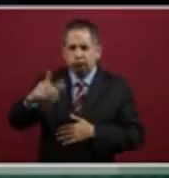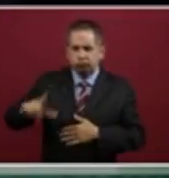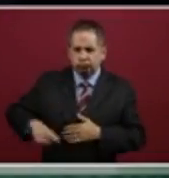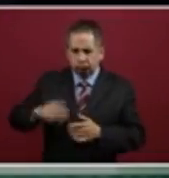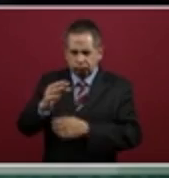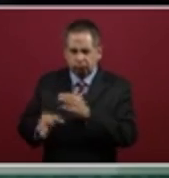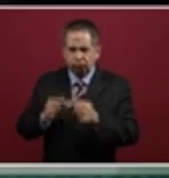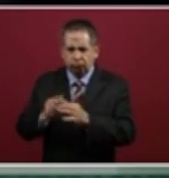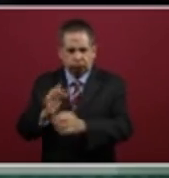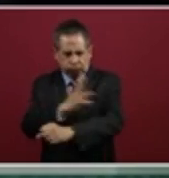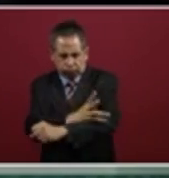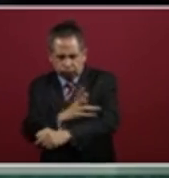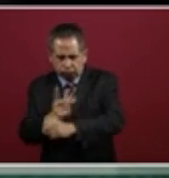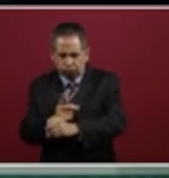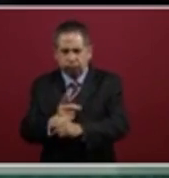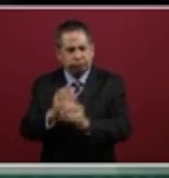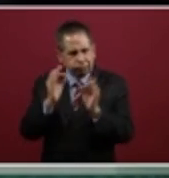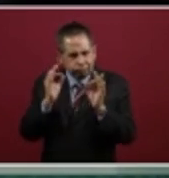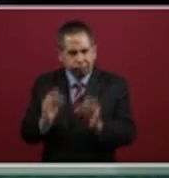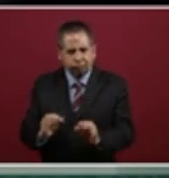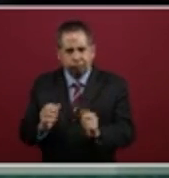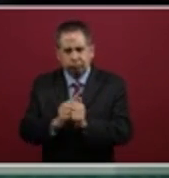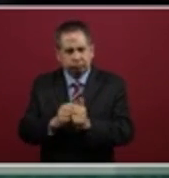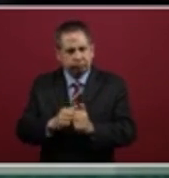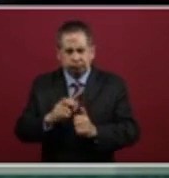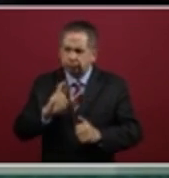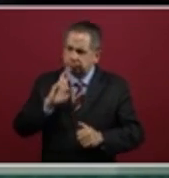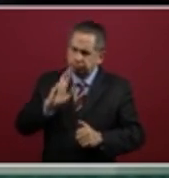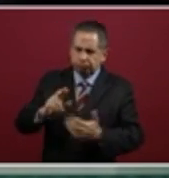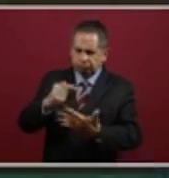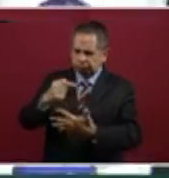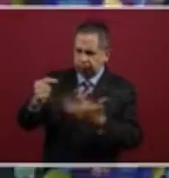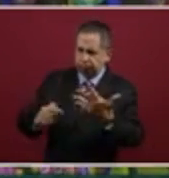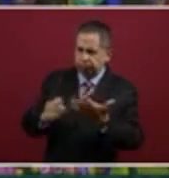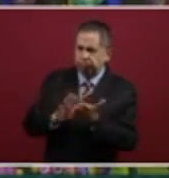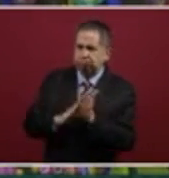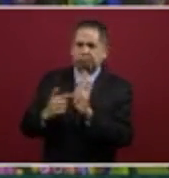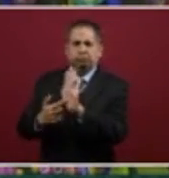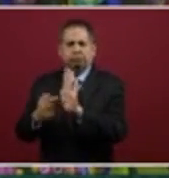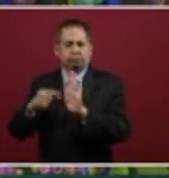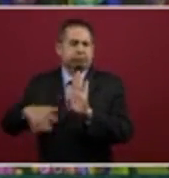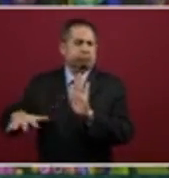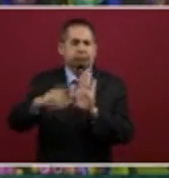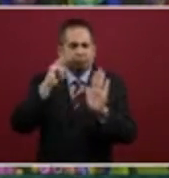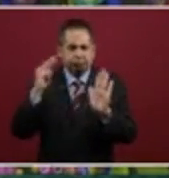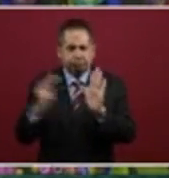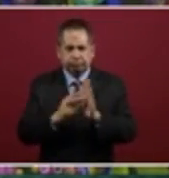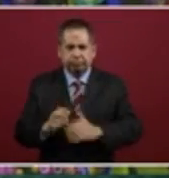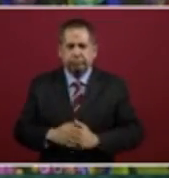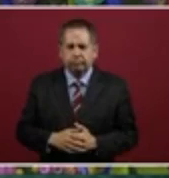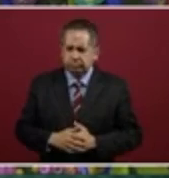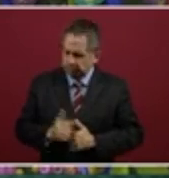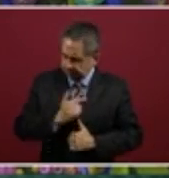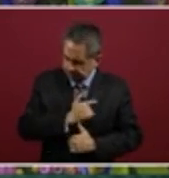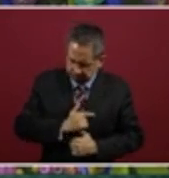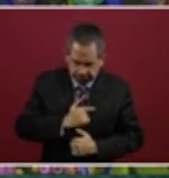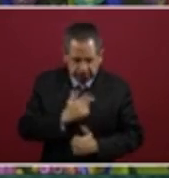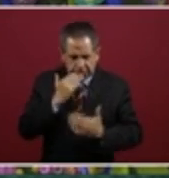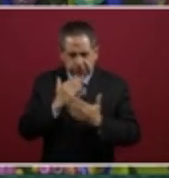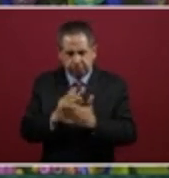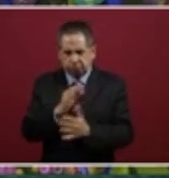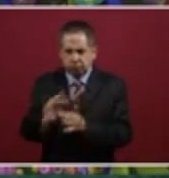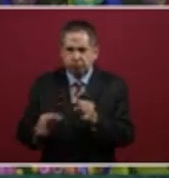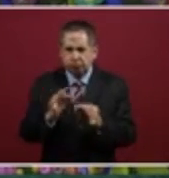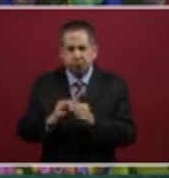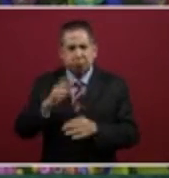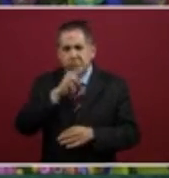México honesto, transparente y que rinda cuentas a la ciudadanía. Y me da mucho gusto que esto se haya logrado así de una forma